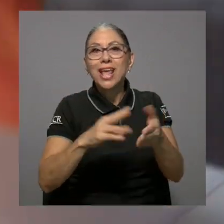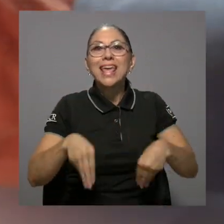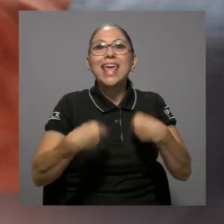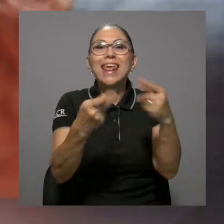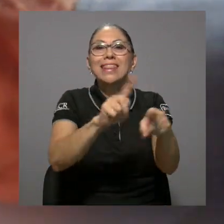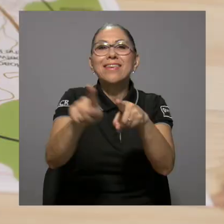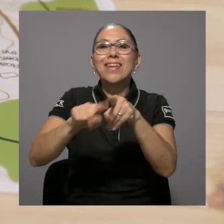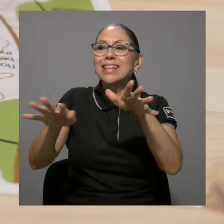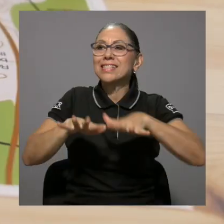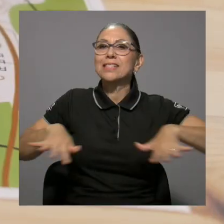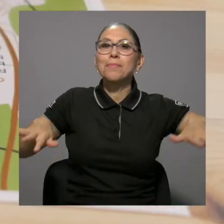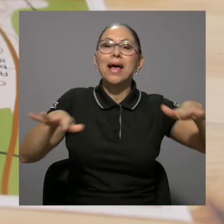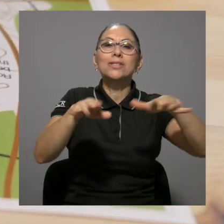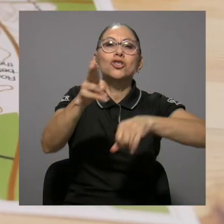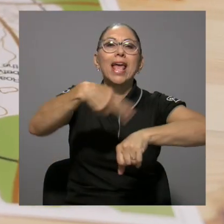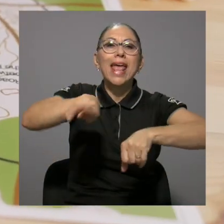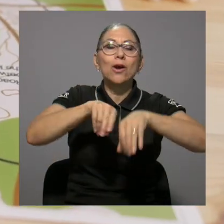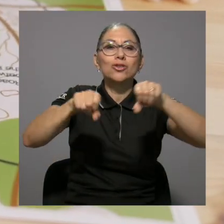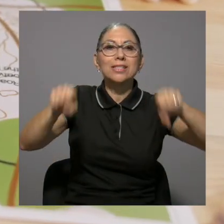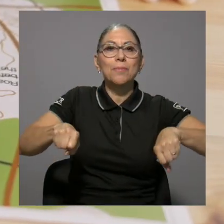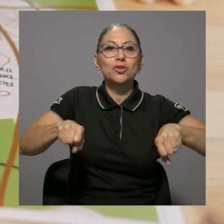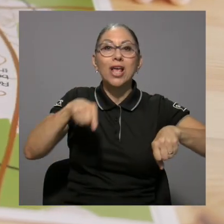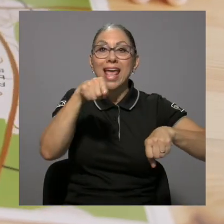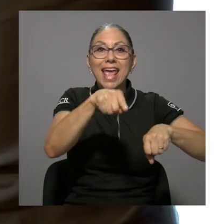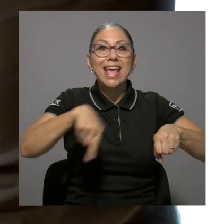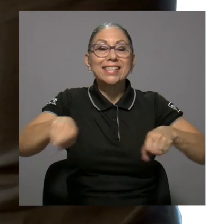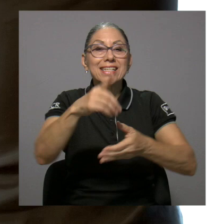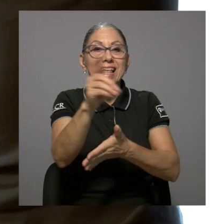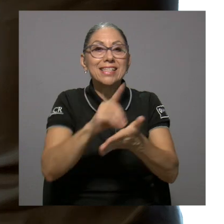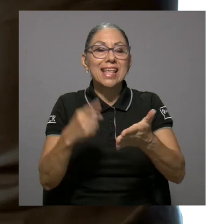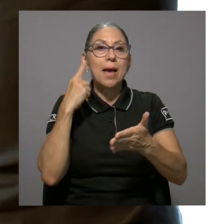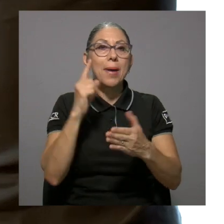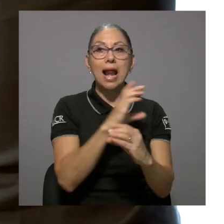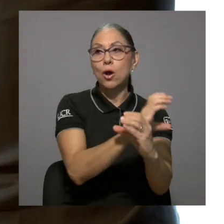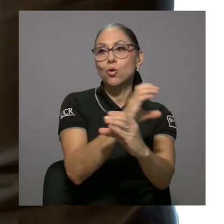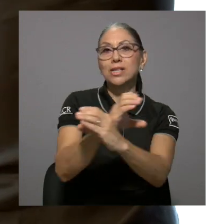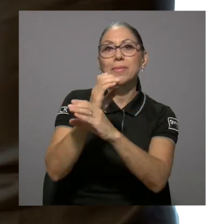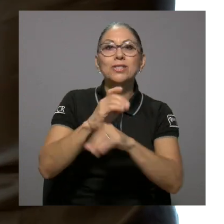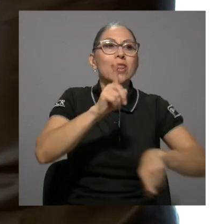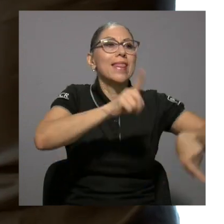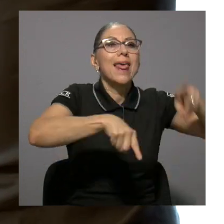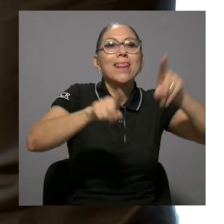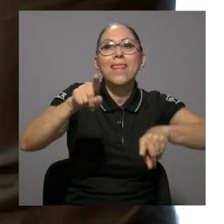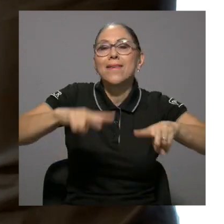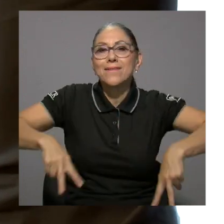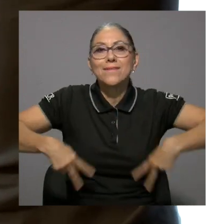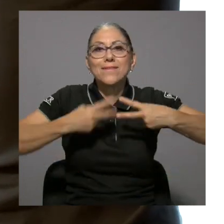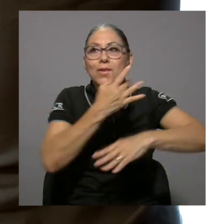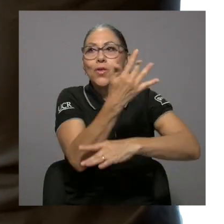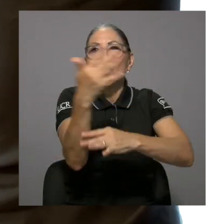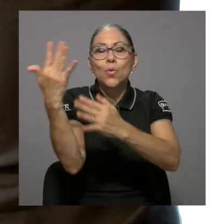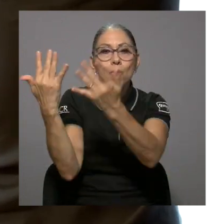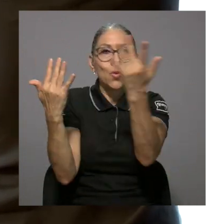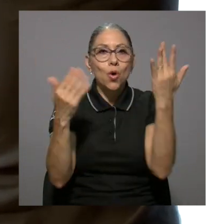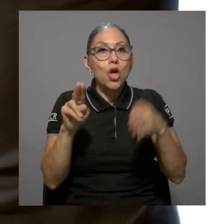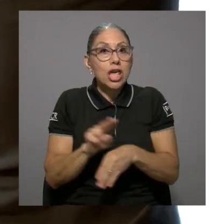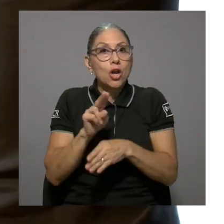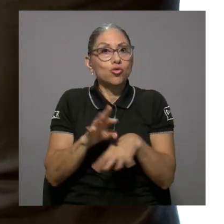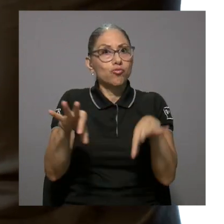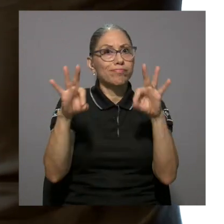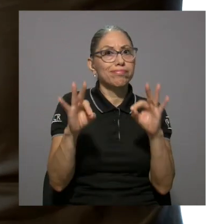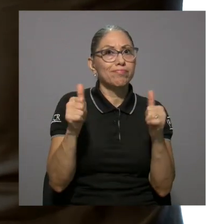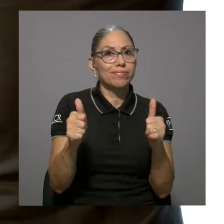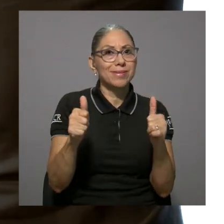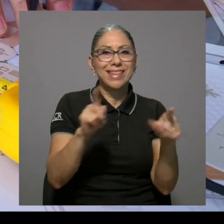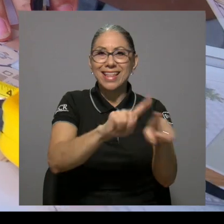espacios ecosistémicos y está diseñada y gestionada para la conservación de la biodiversidad y el uso sostenible de los servicios de